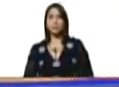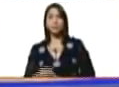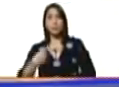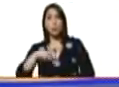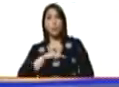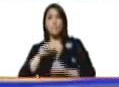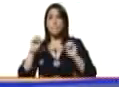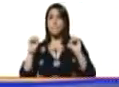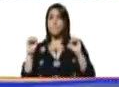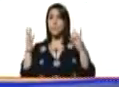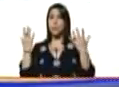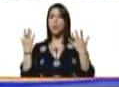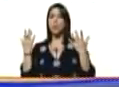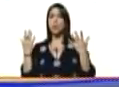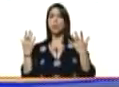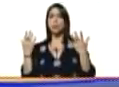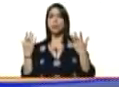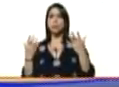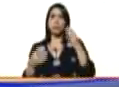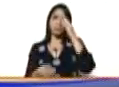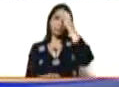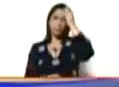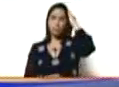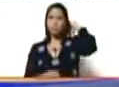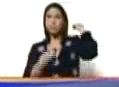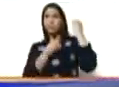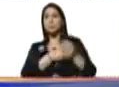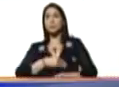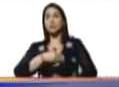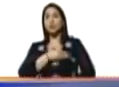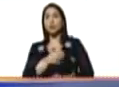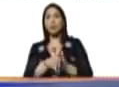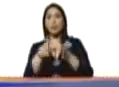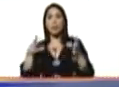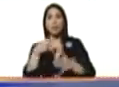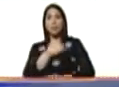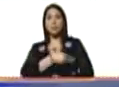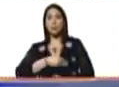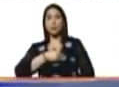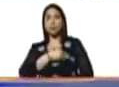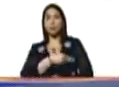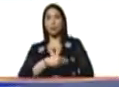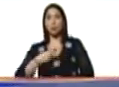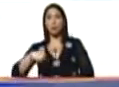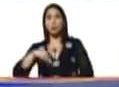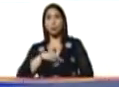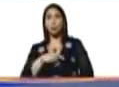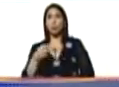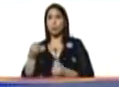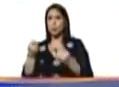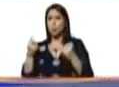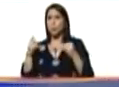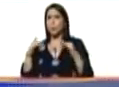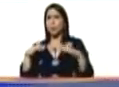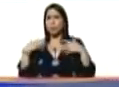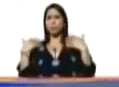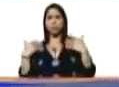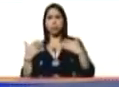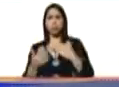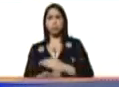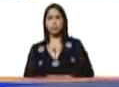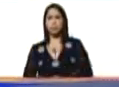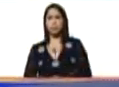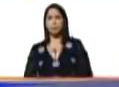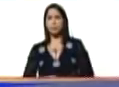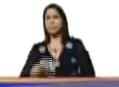logrado paliar a Aristóbulo con las misiones, grandes misiones. Hemos logrado, Cilia,